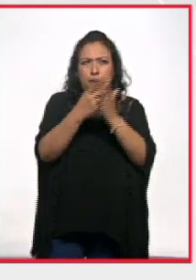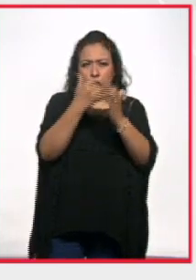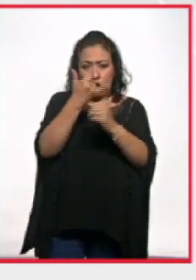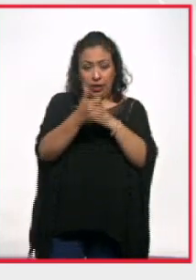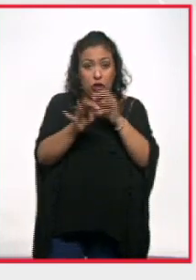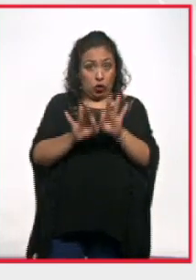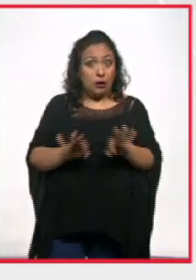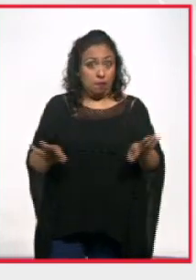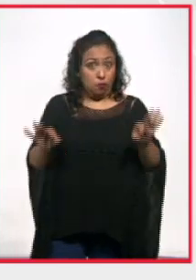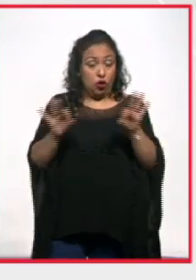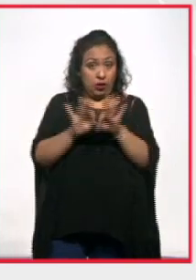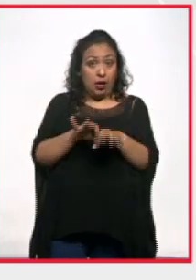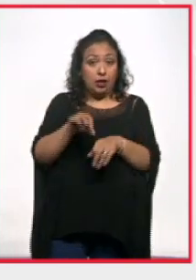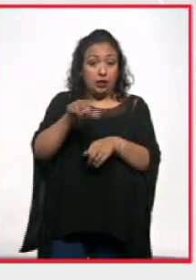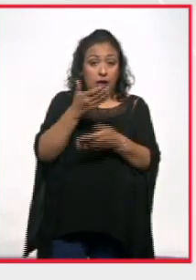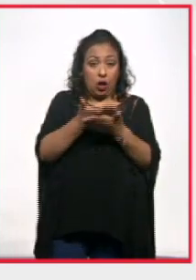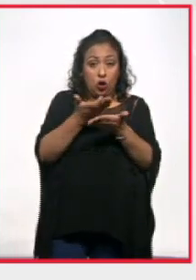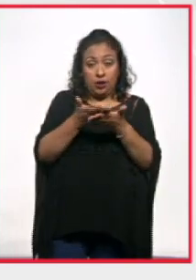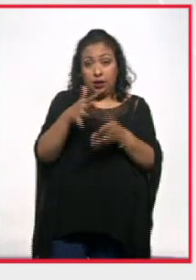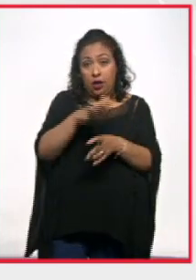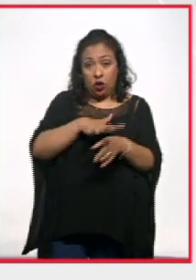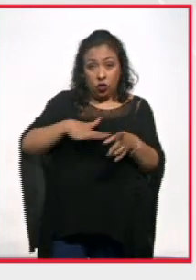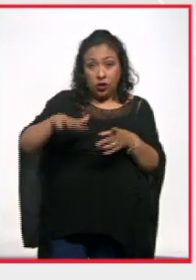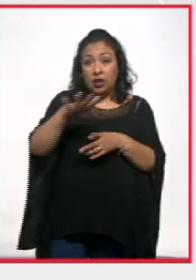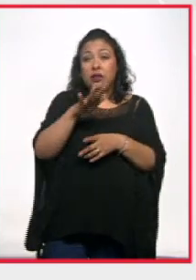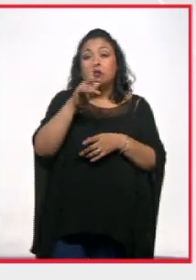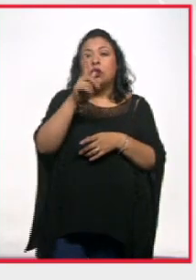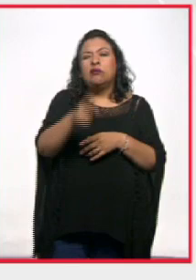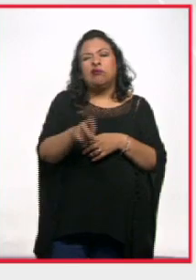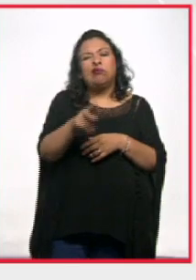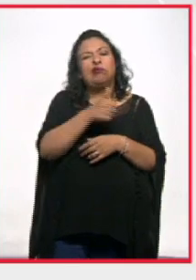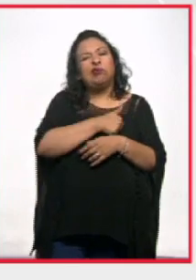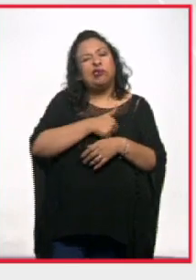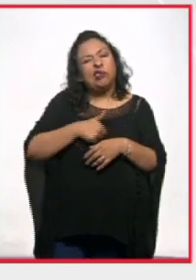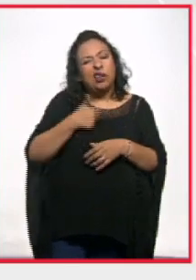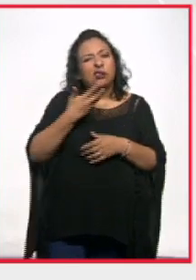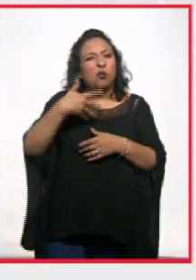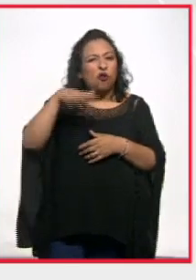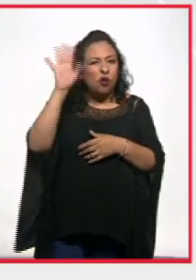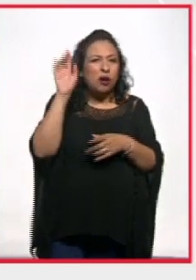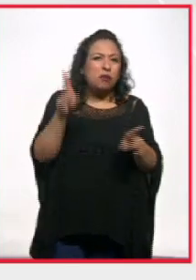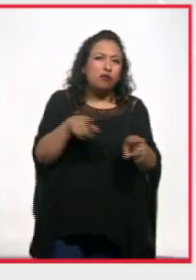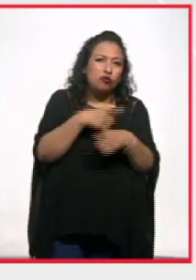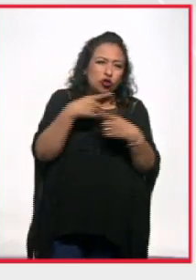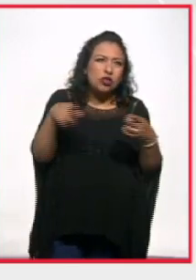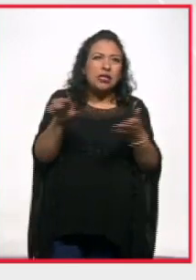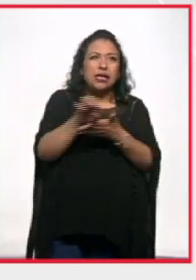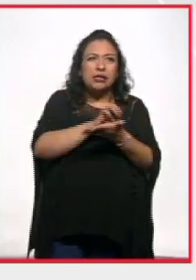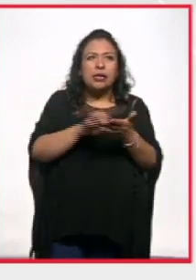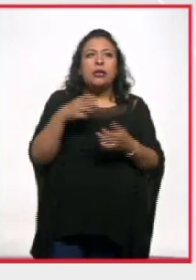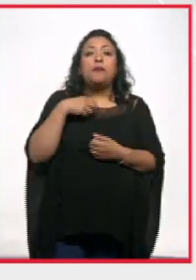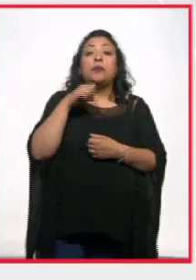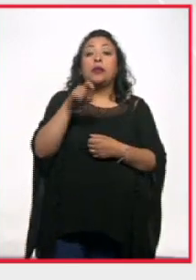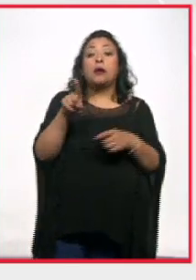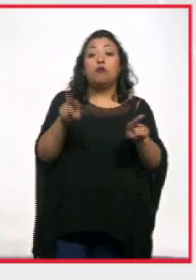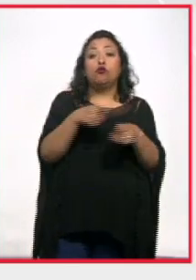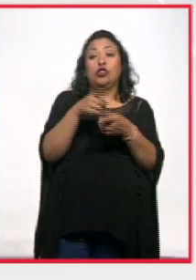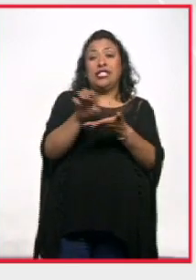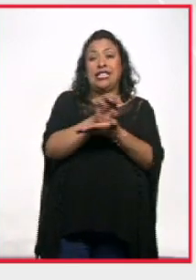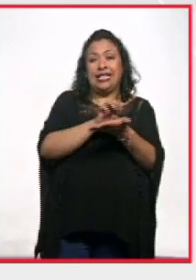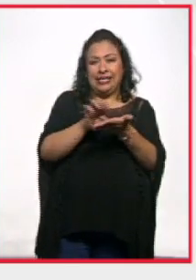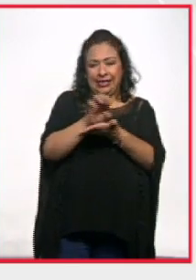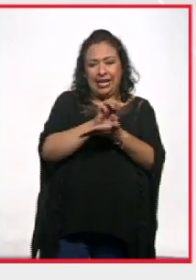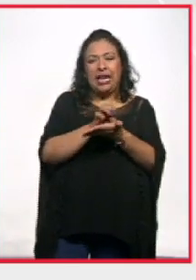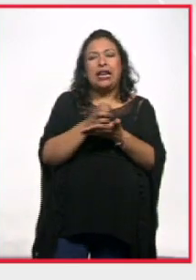que es importantísimo en este contexto y que fue, por desgracia, fue Música y Escena. Sí, Música y Escena